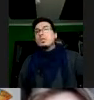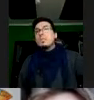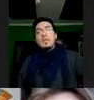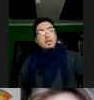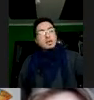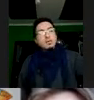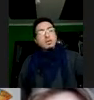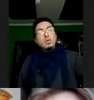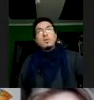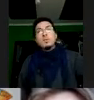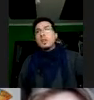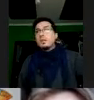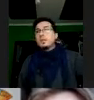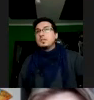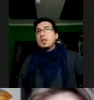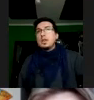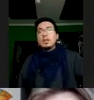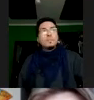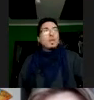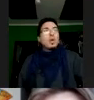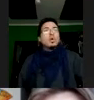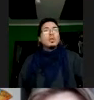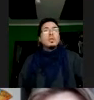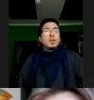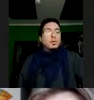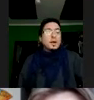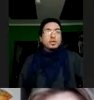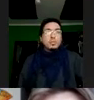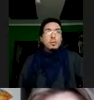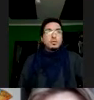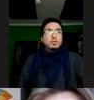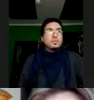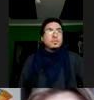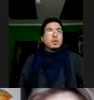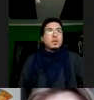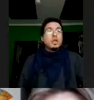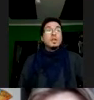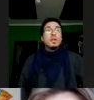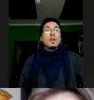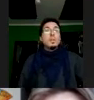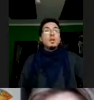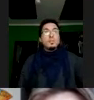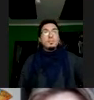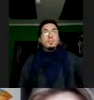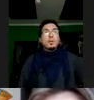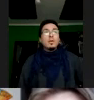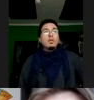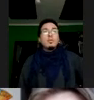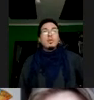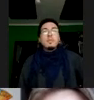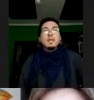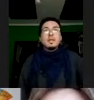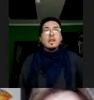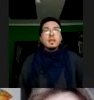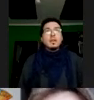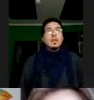Chiquillos, yo mediante, cuando volvamos a la presencialidad, ustedes van a dibujar estos planos, ¿ya? Y los van a dibujar a mano. No hay